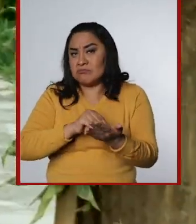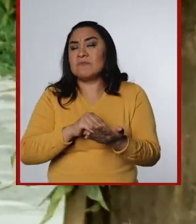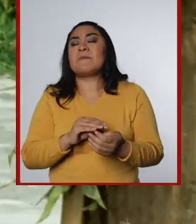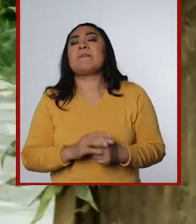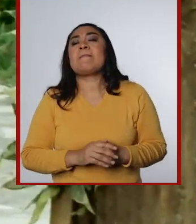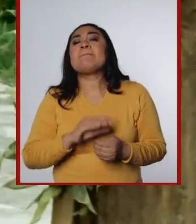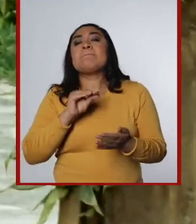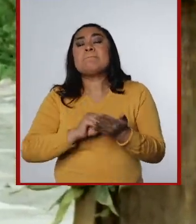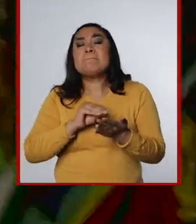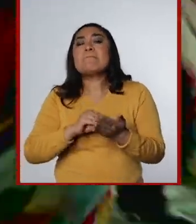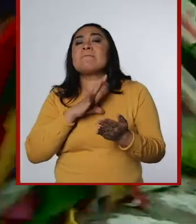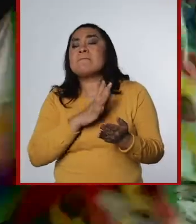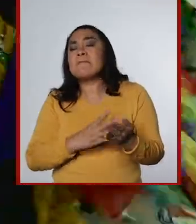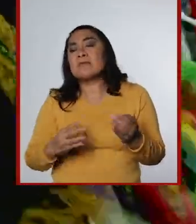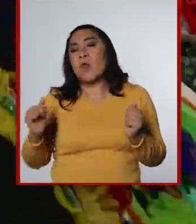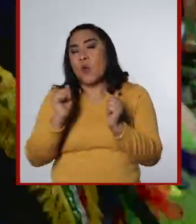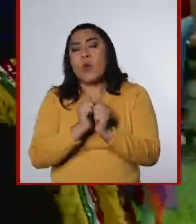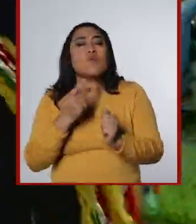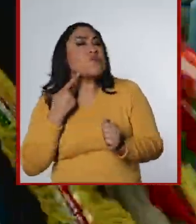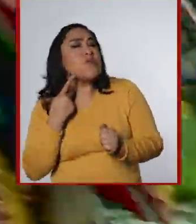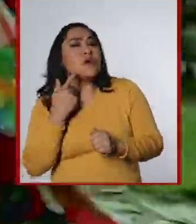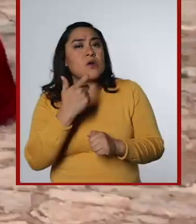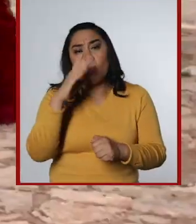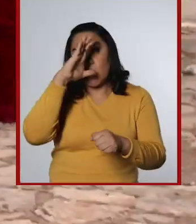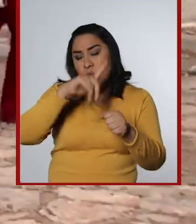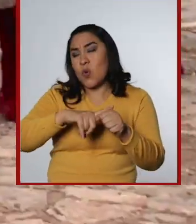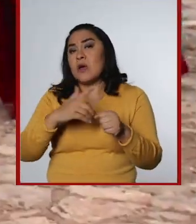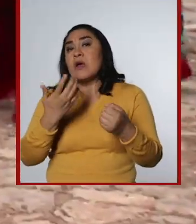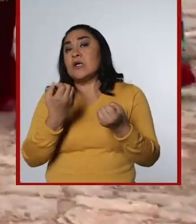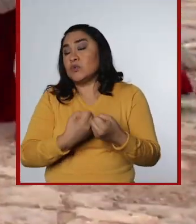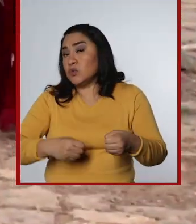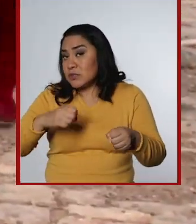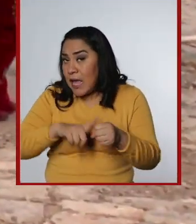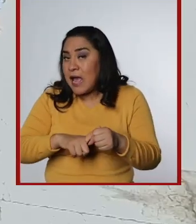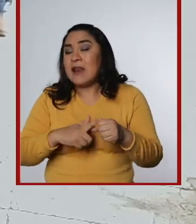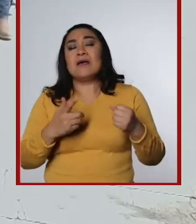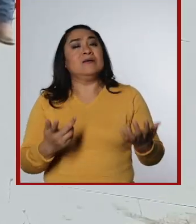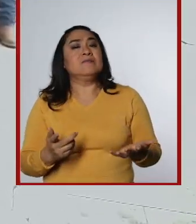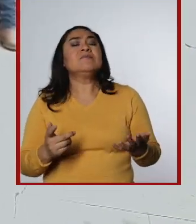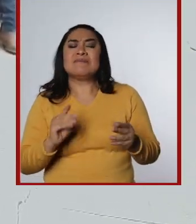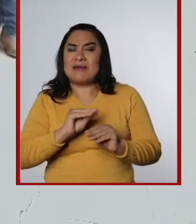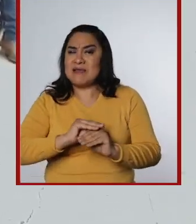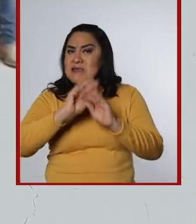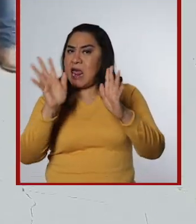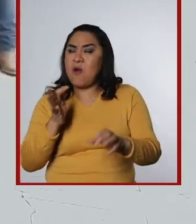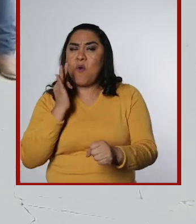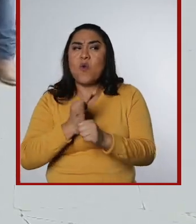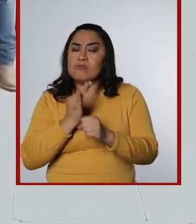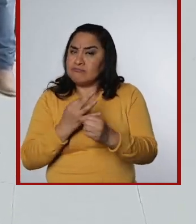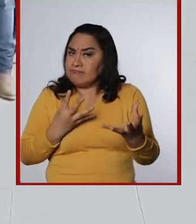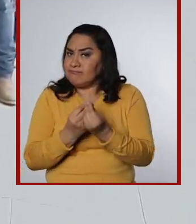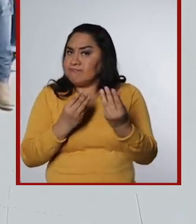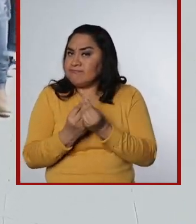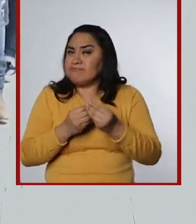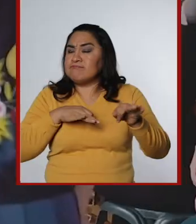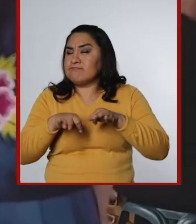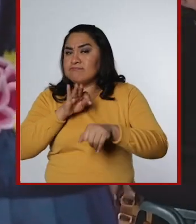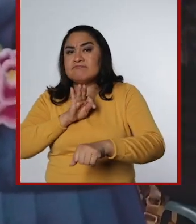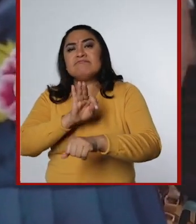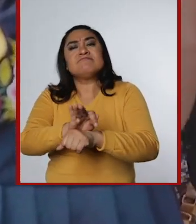régimen económico, político, cultural, social y por supuesto que estamos trabajando mucho por